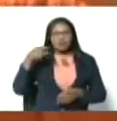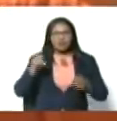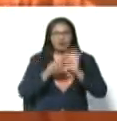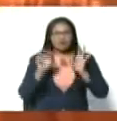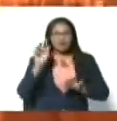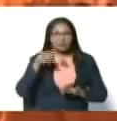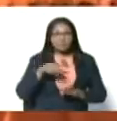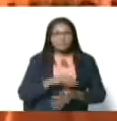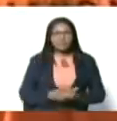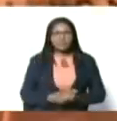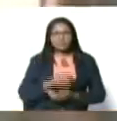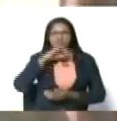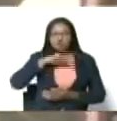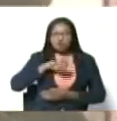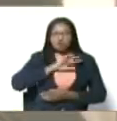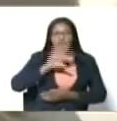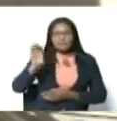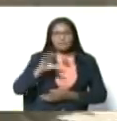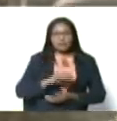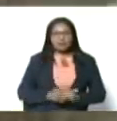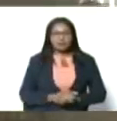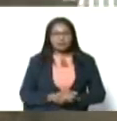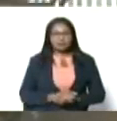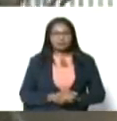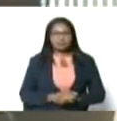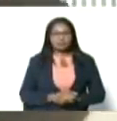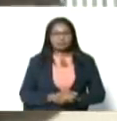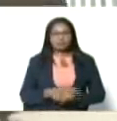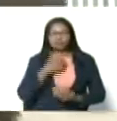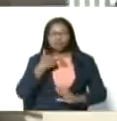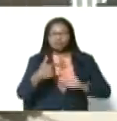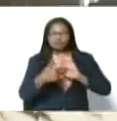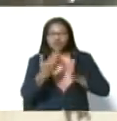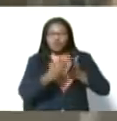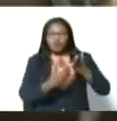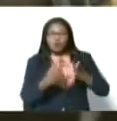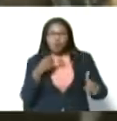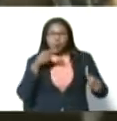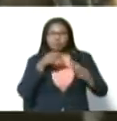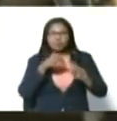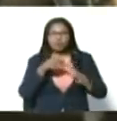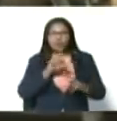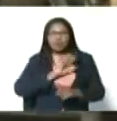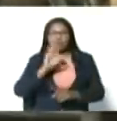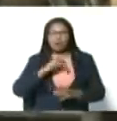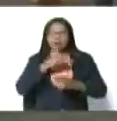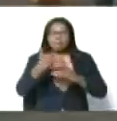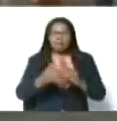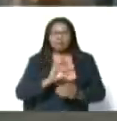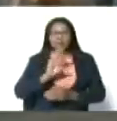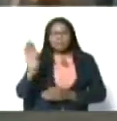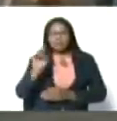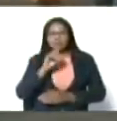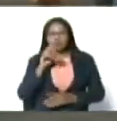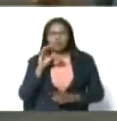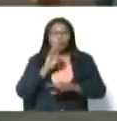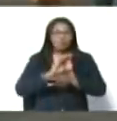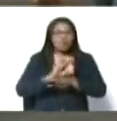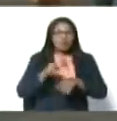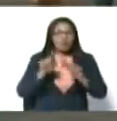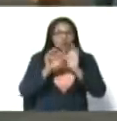país. Estamos, Dianca, enmarcado en el quinto objetivo del plan de la patria, de proteger nuestro